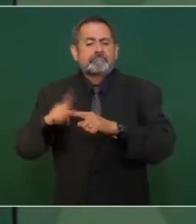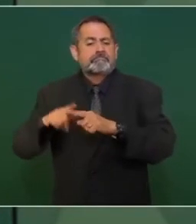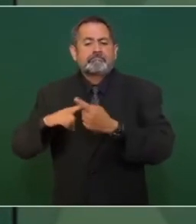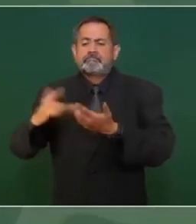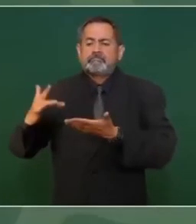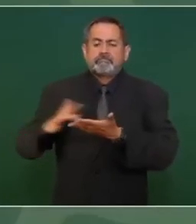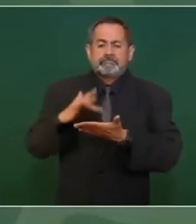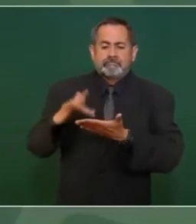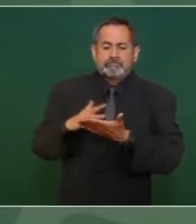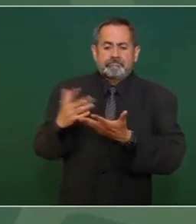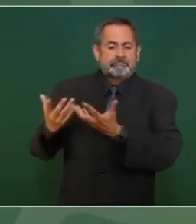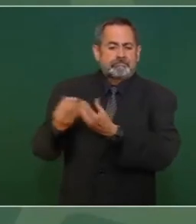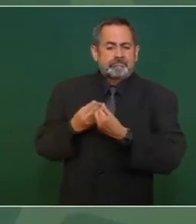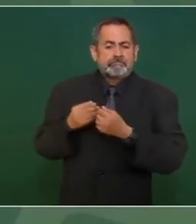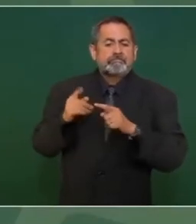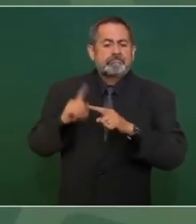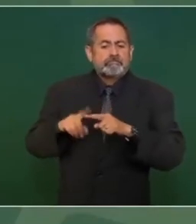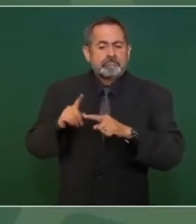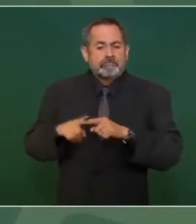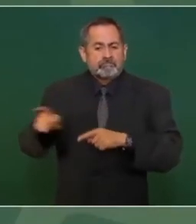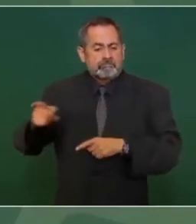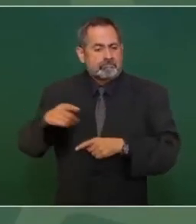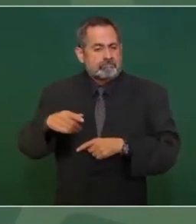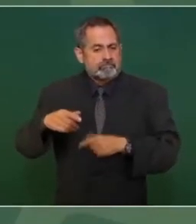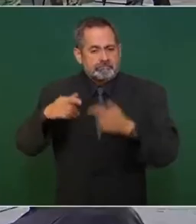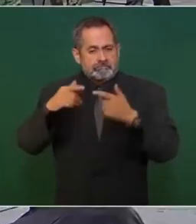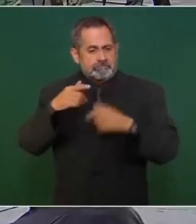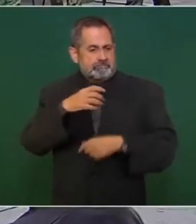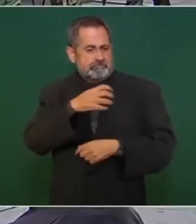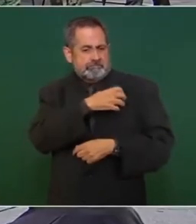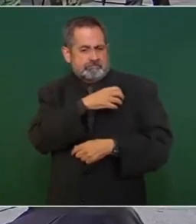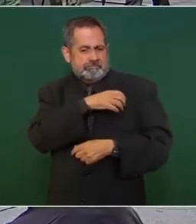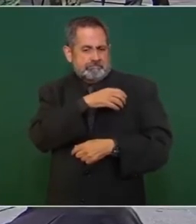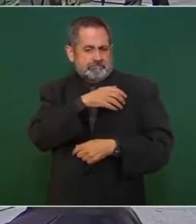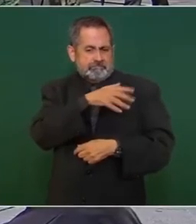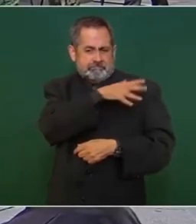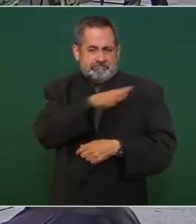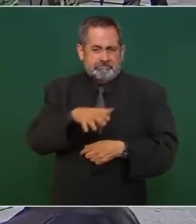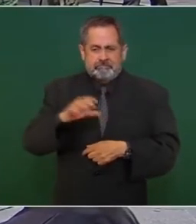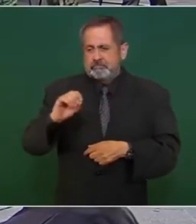apoyo del almirante Ojeda.